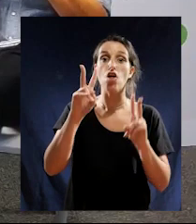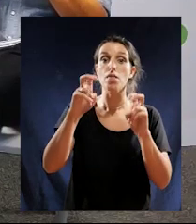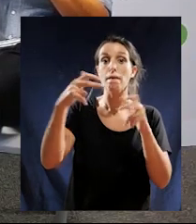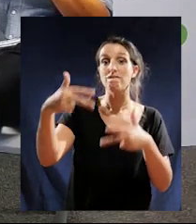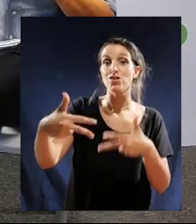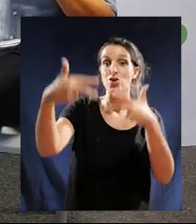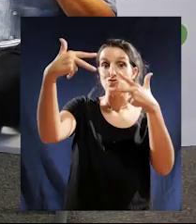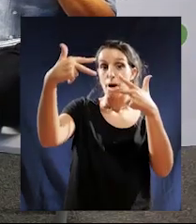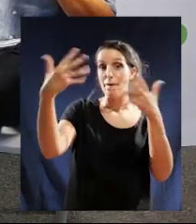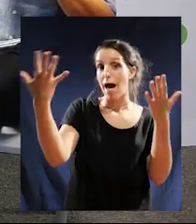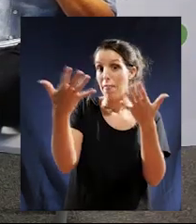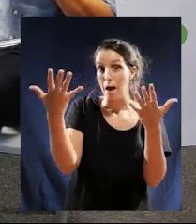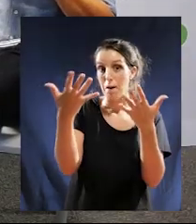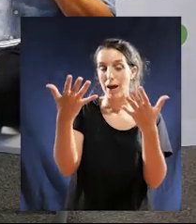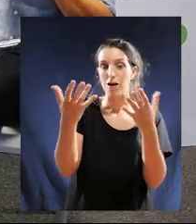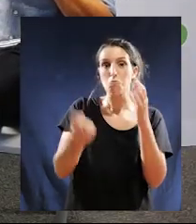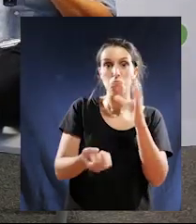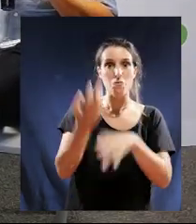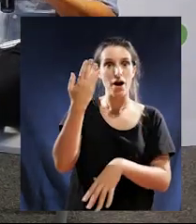y